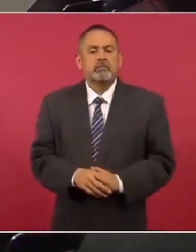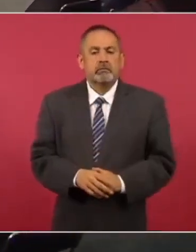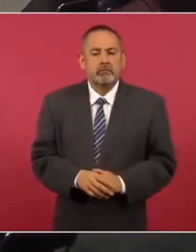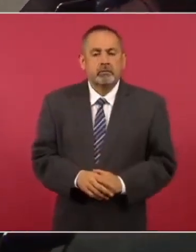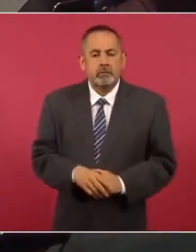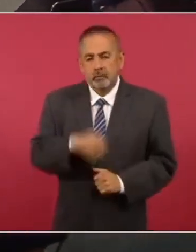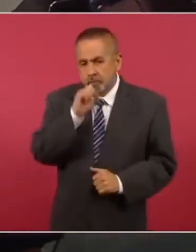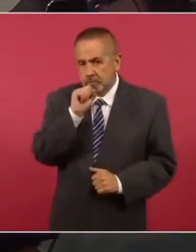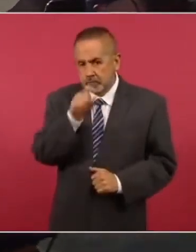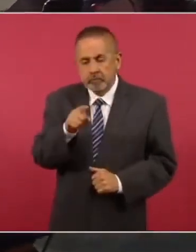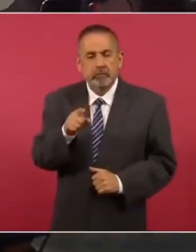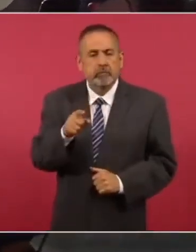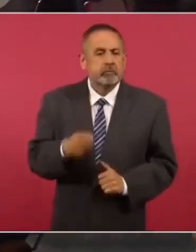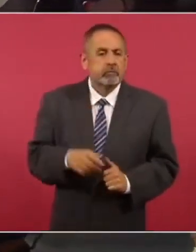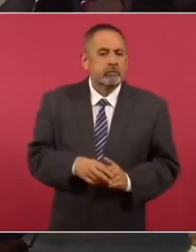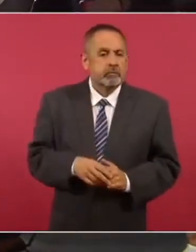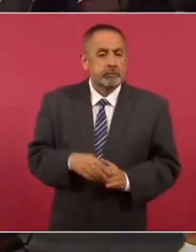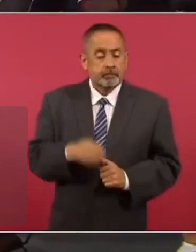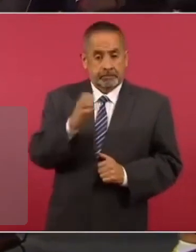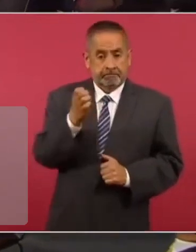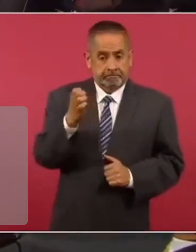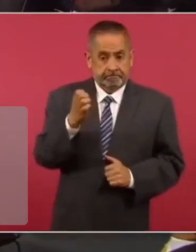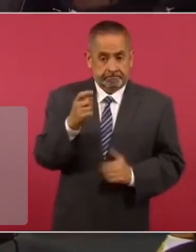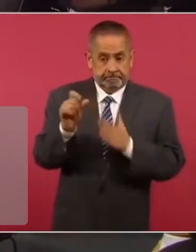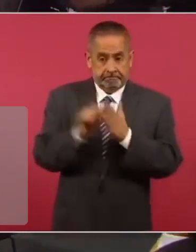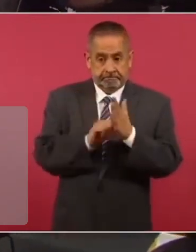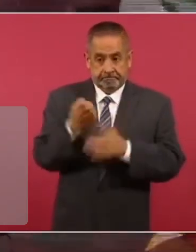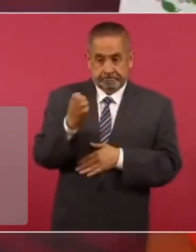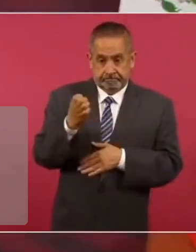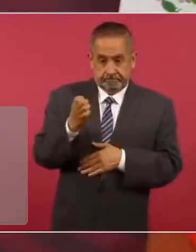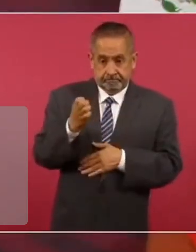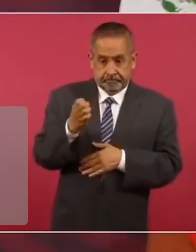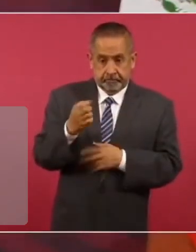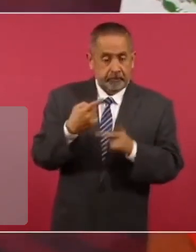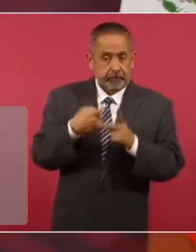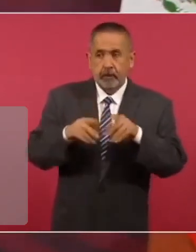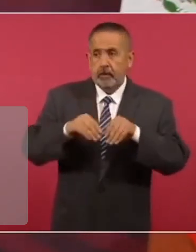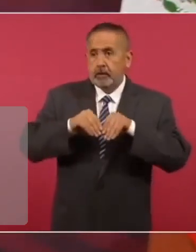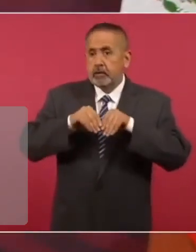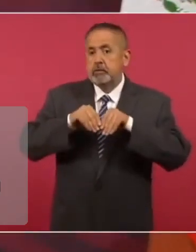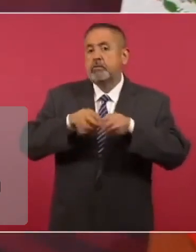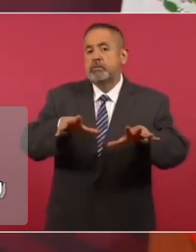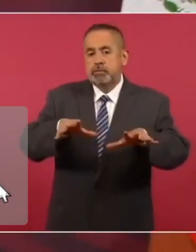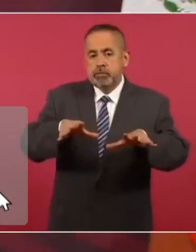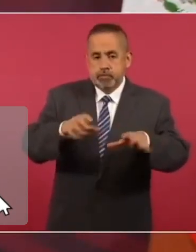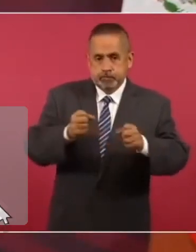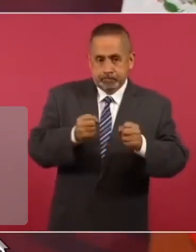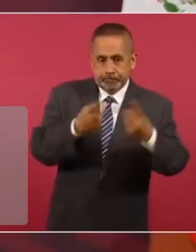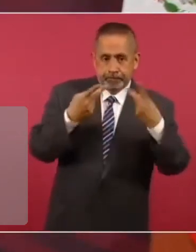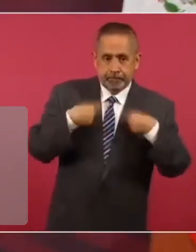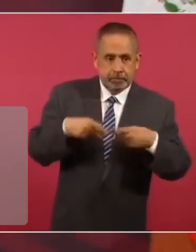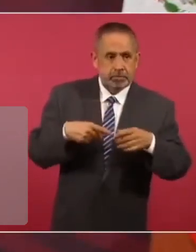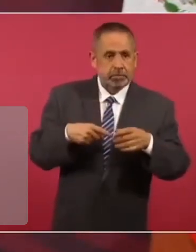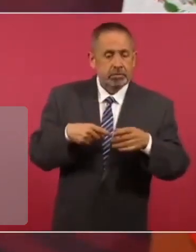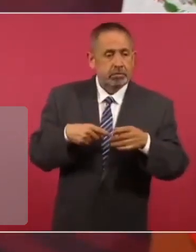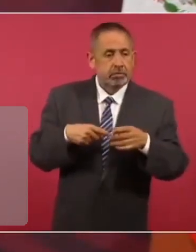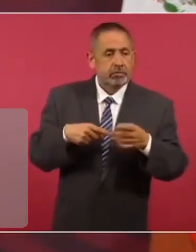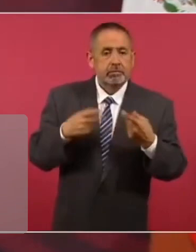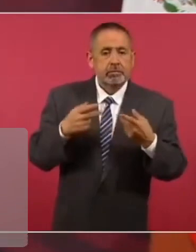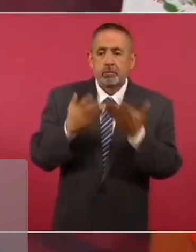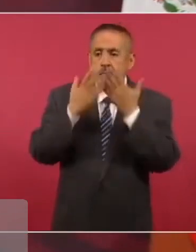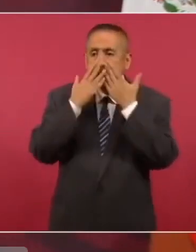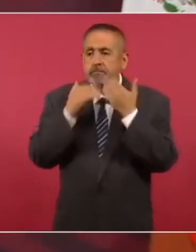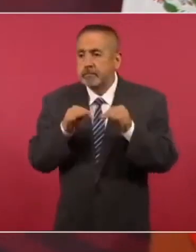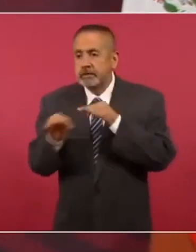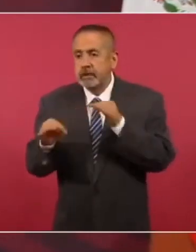Al mismo tiempo, en enero se dio a conocer la tasa de desempleo más baja